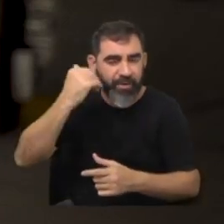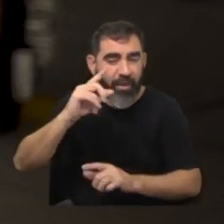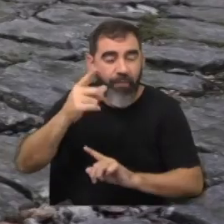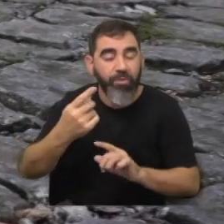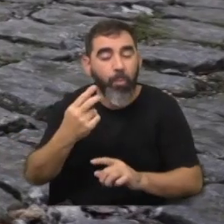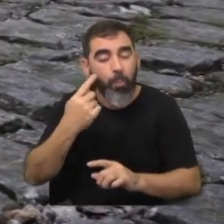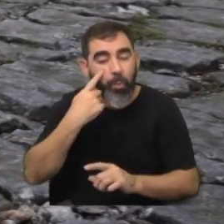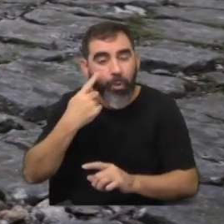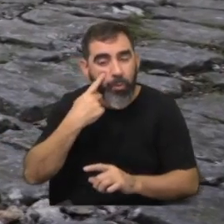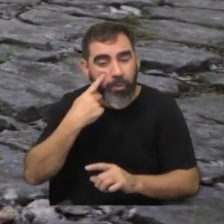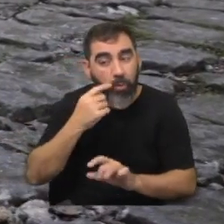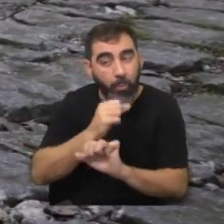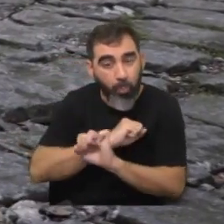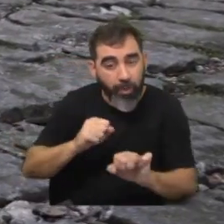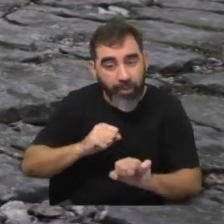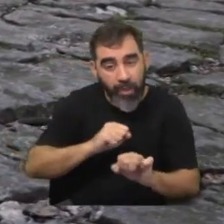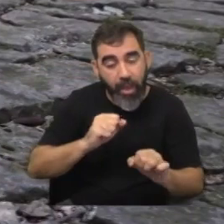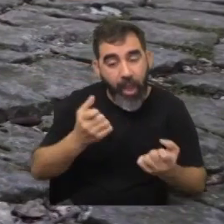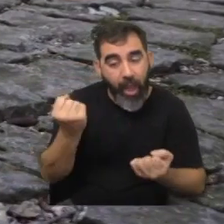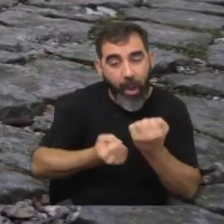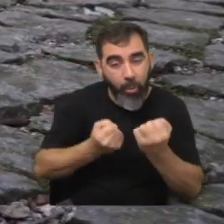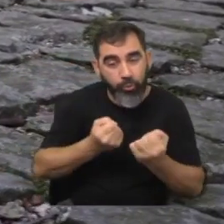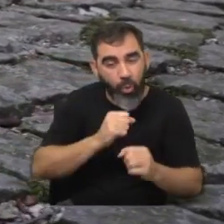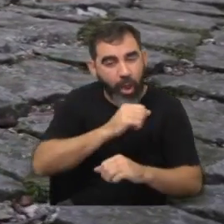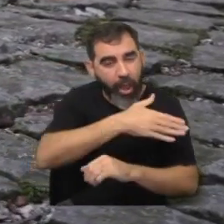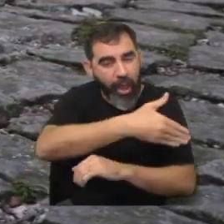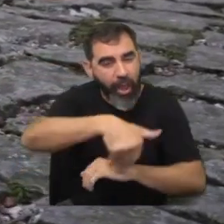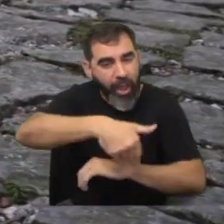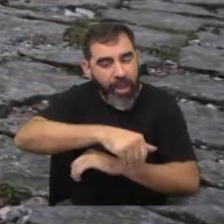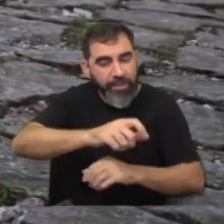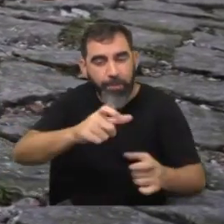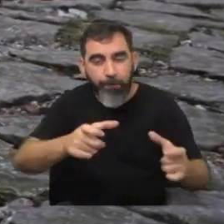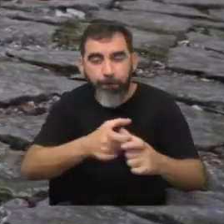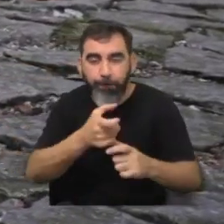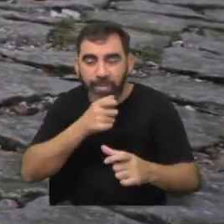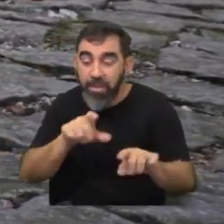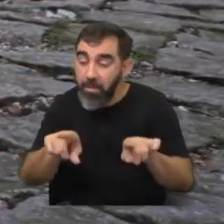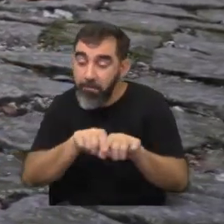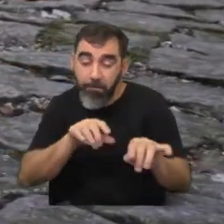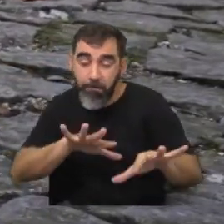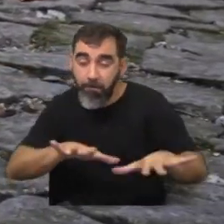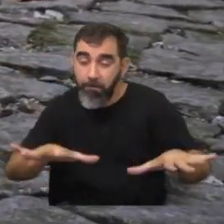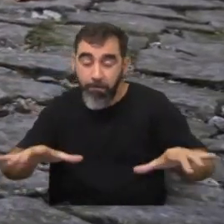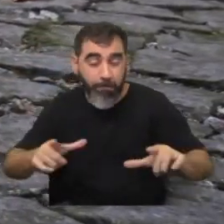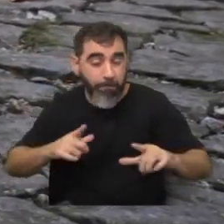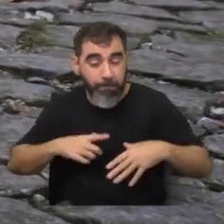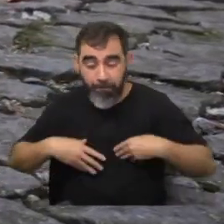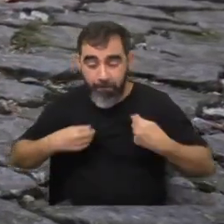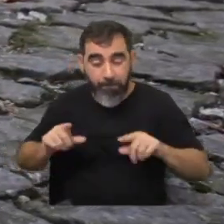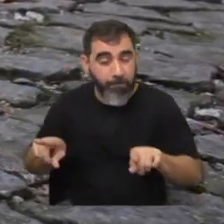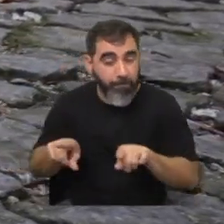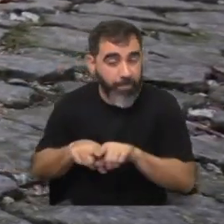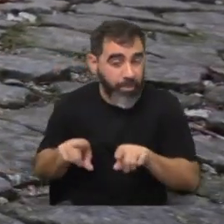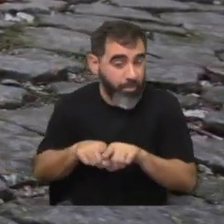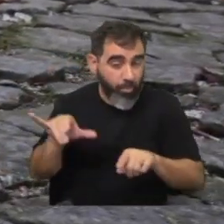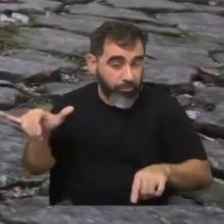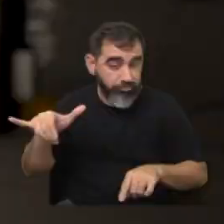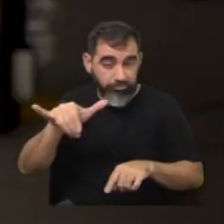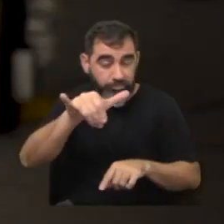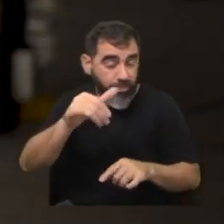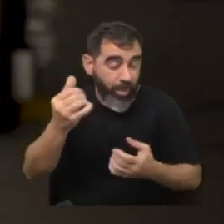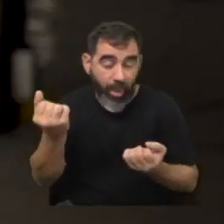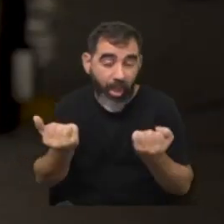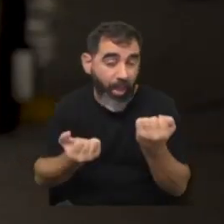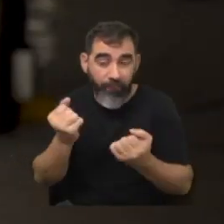bueno, si tenés la posibilidad de ir en el auto por una calle empedrada, esa misma sensación es la sensación de algunas de las turbulencias que se viven en el